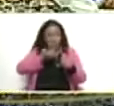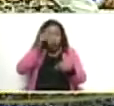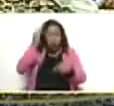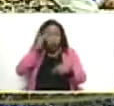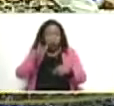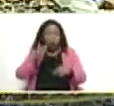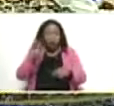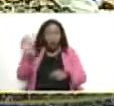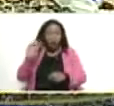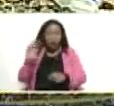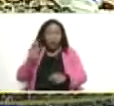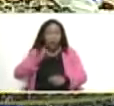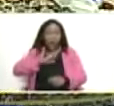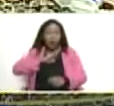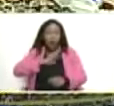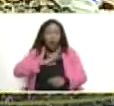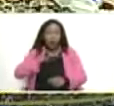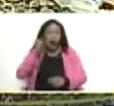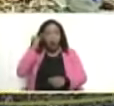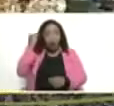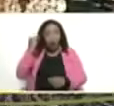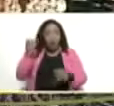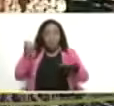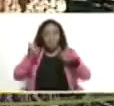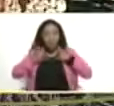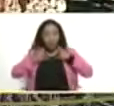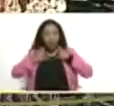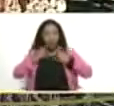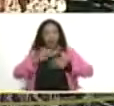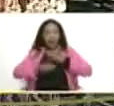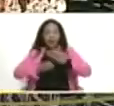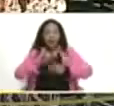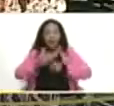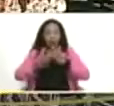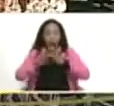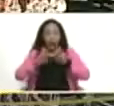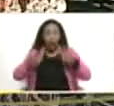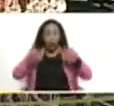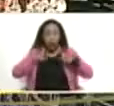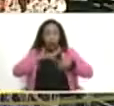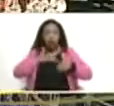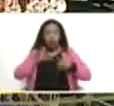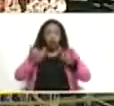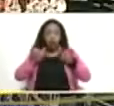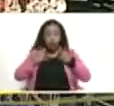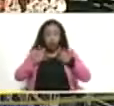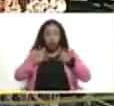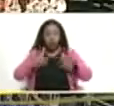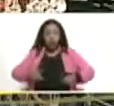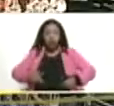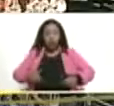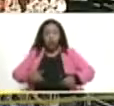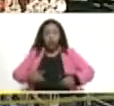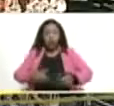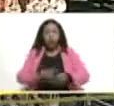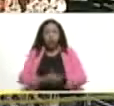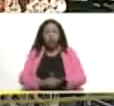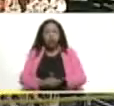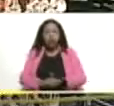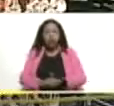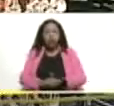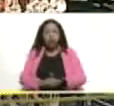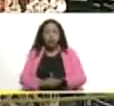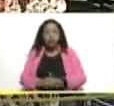nuestra, hecha por nosotros, para nosotros, con todo